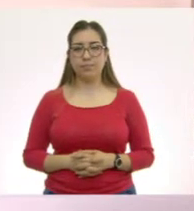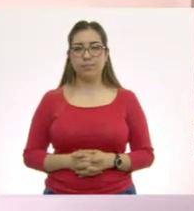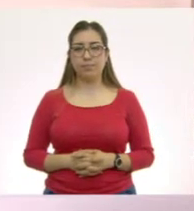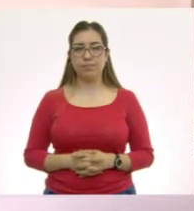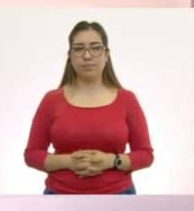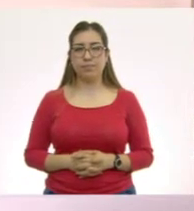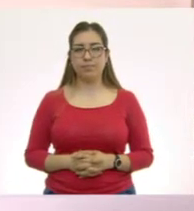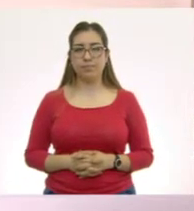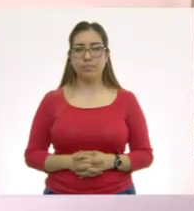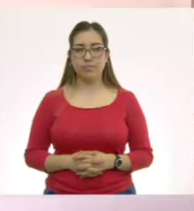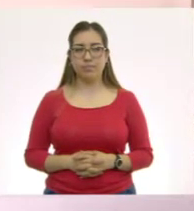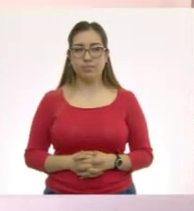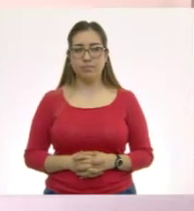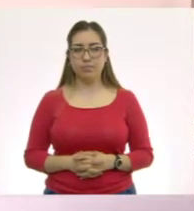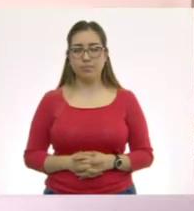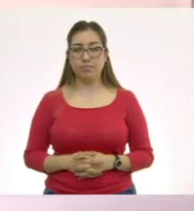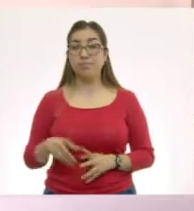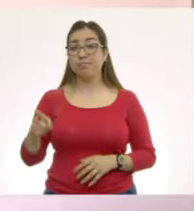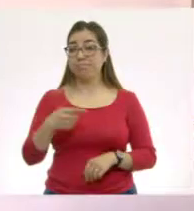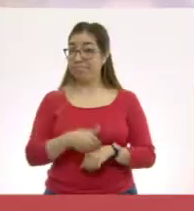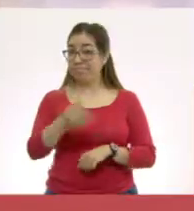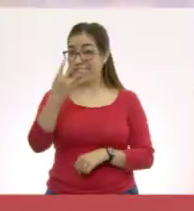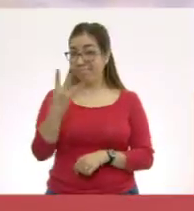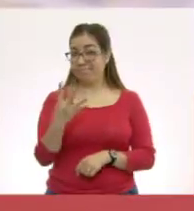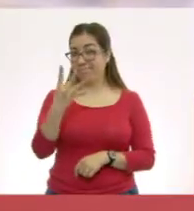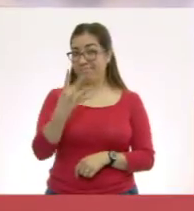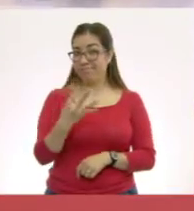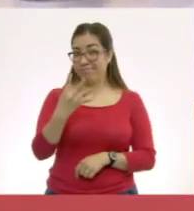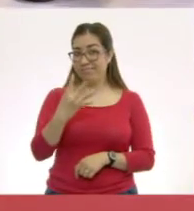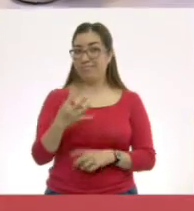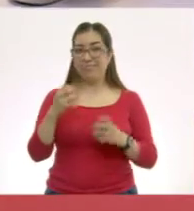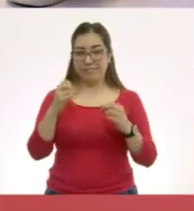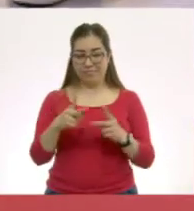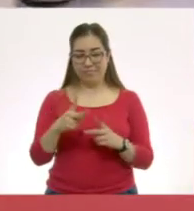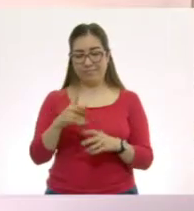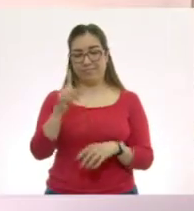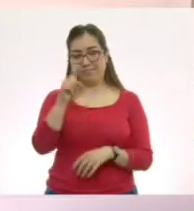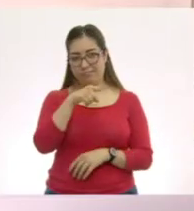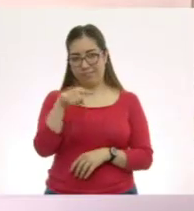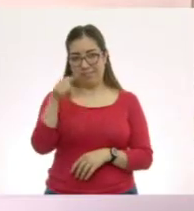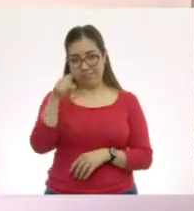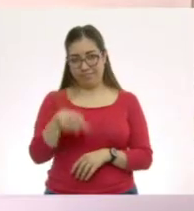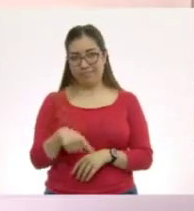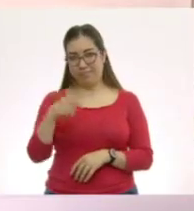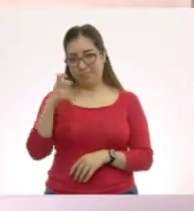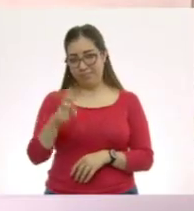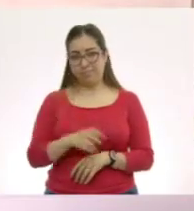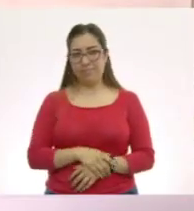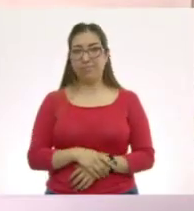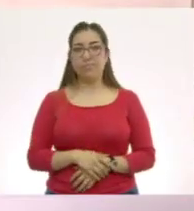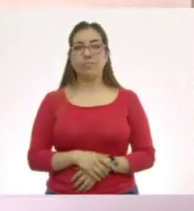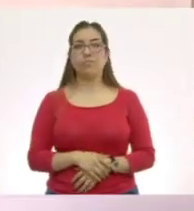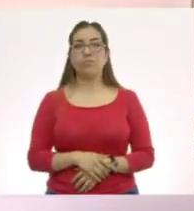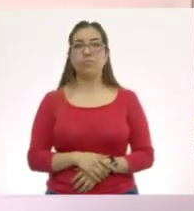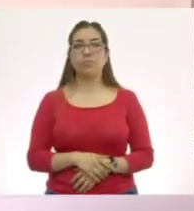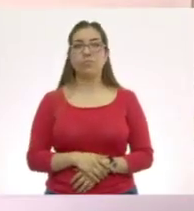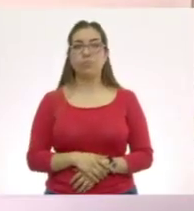1, 2, 3. 4. 4. Entonces vamos a pintar el número 4. Sale. Y ahorita vamos a ver cuántos